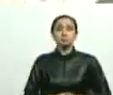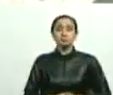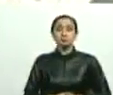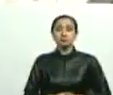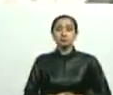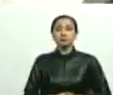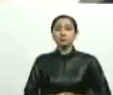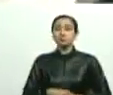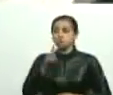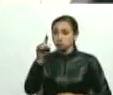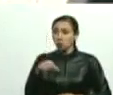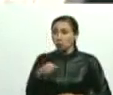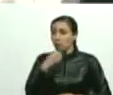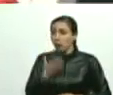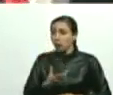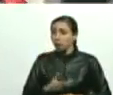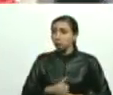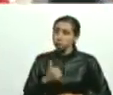¿Bien o mal?